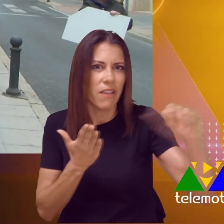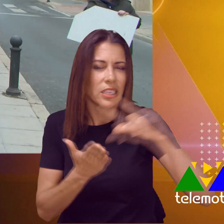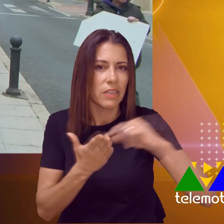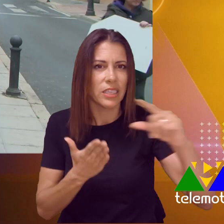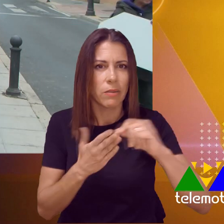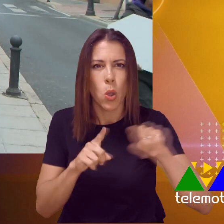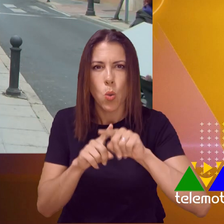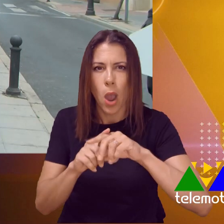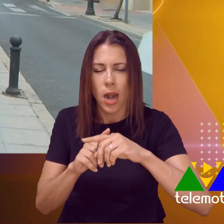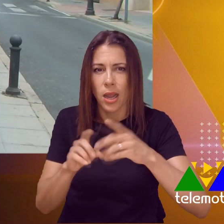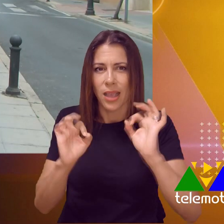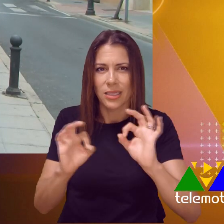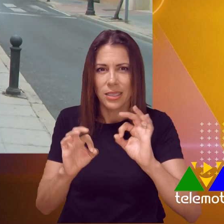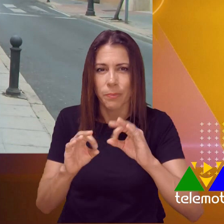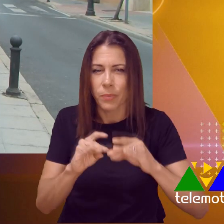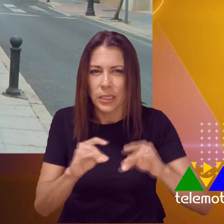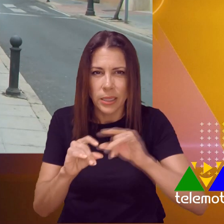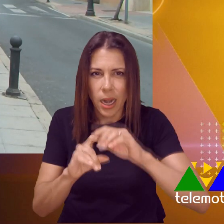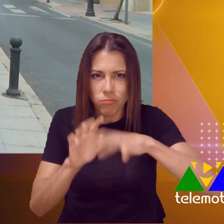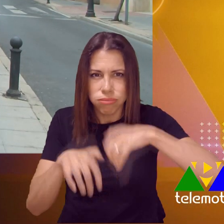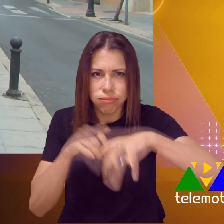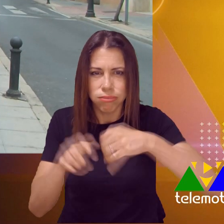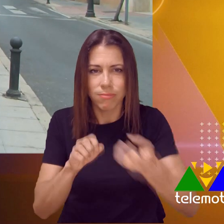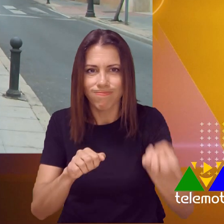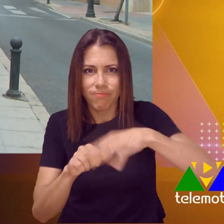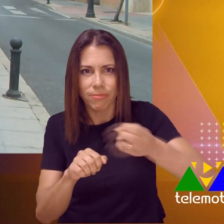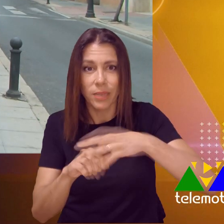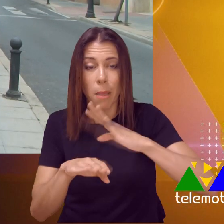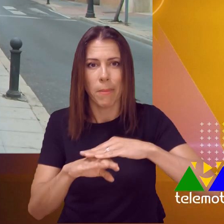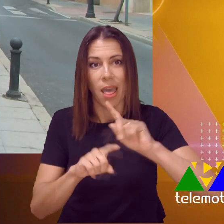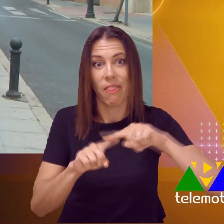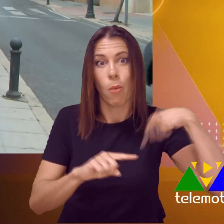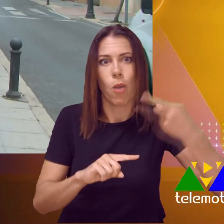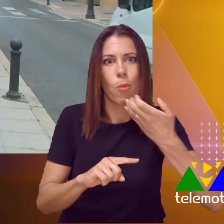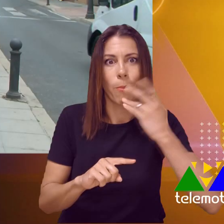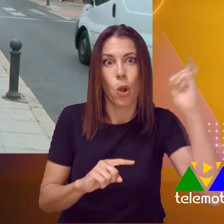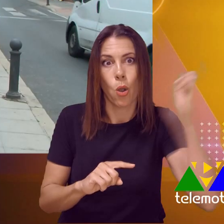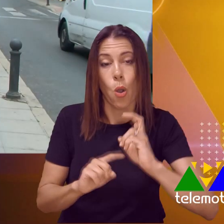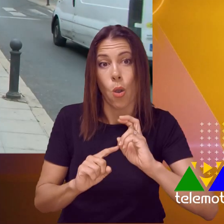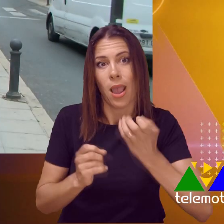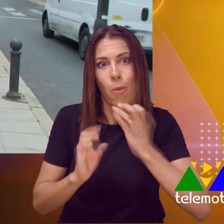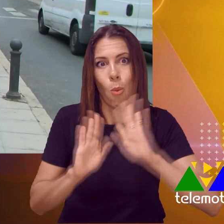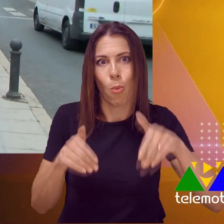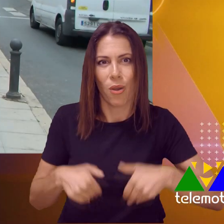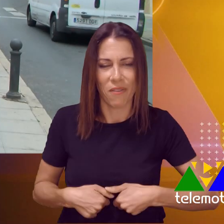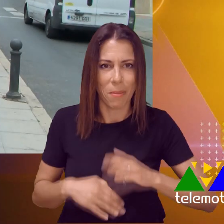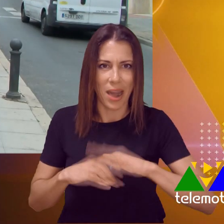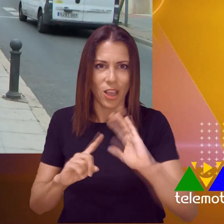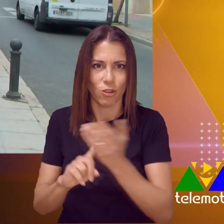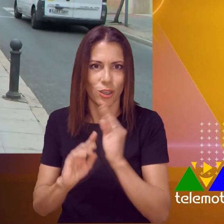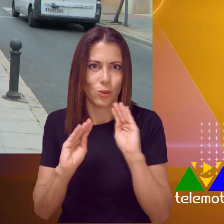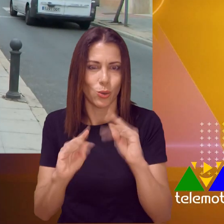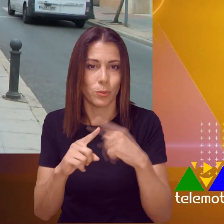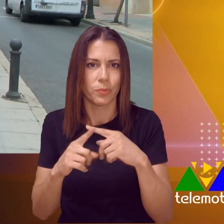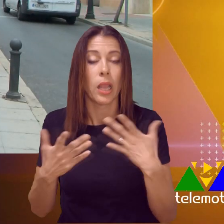siempre sus tesoros. tenían la nostalgia de querer volver. Enterraban sus tesoros para eso siempre pasaba.